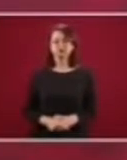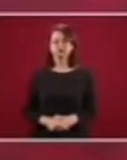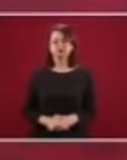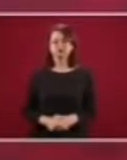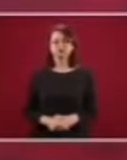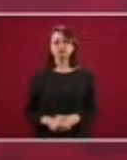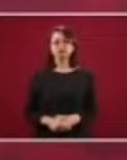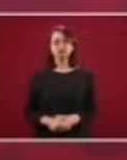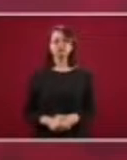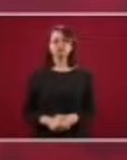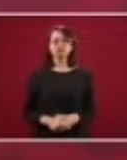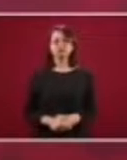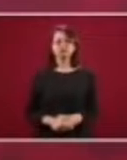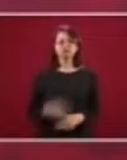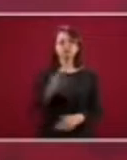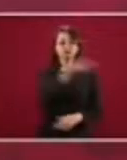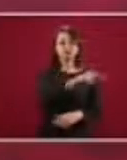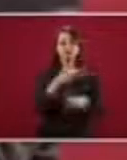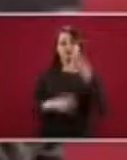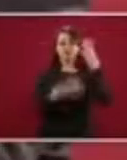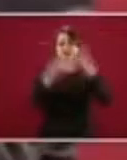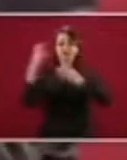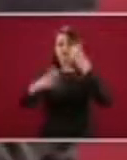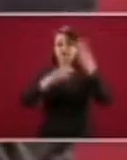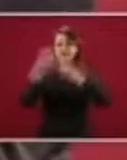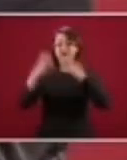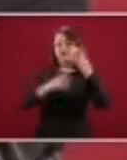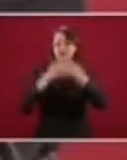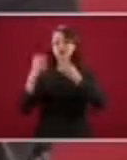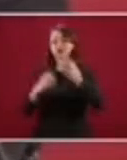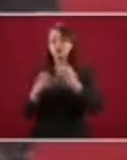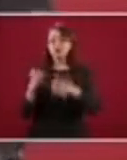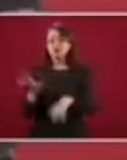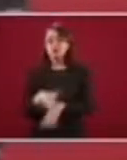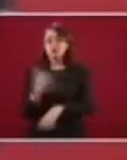representan ahorros importantes